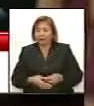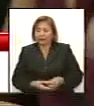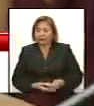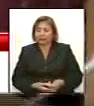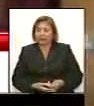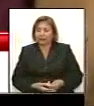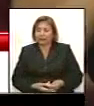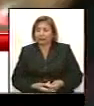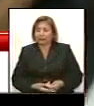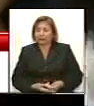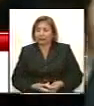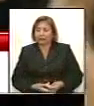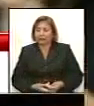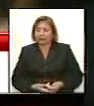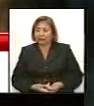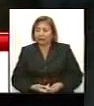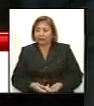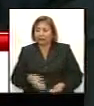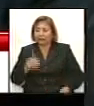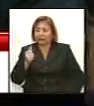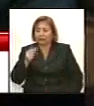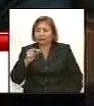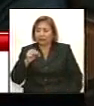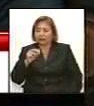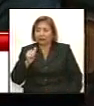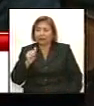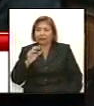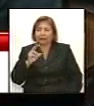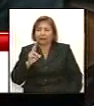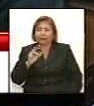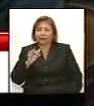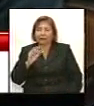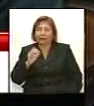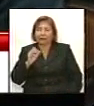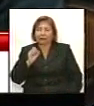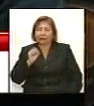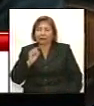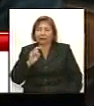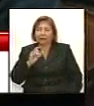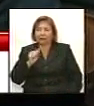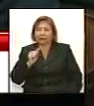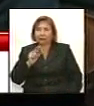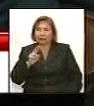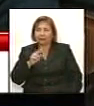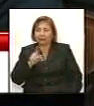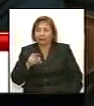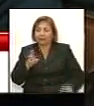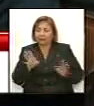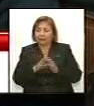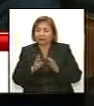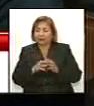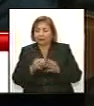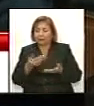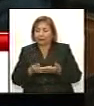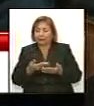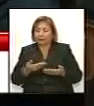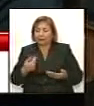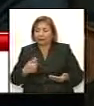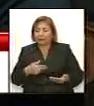La doctora Ana Victoria Suárez ha tenido en este caso un imprevisto de reunión, pero en este